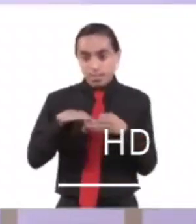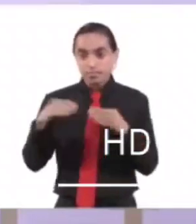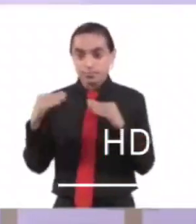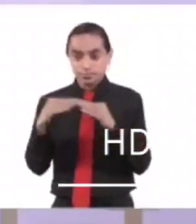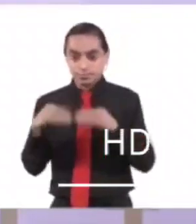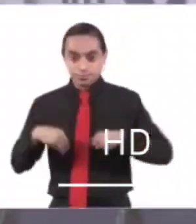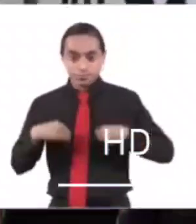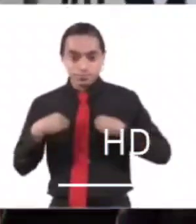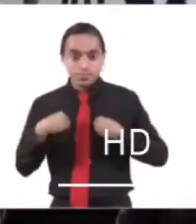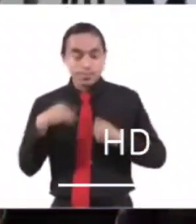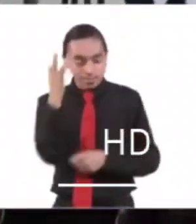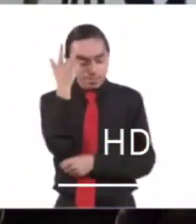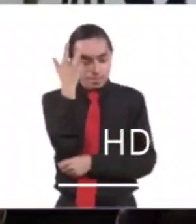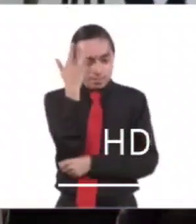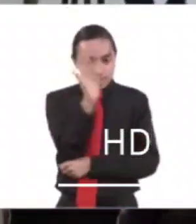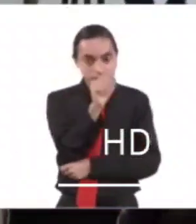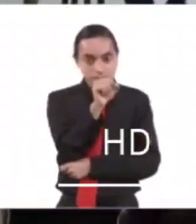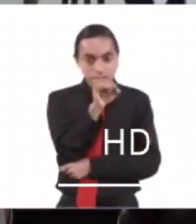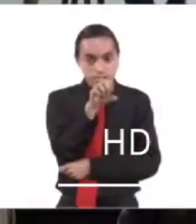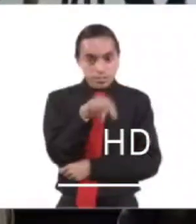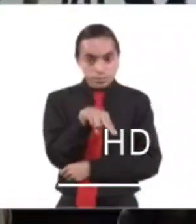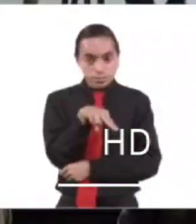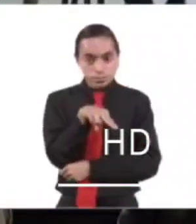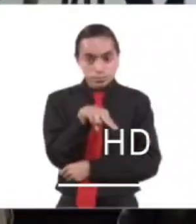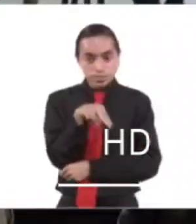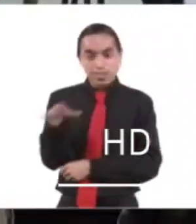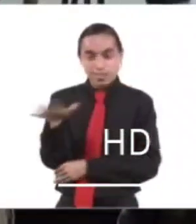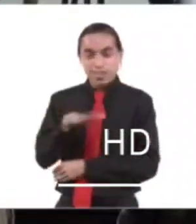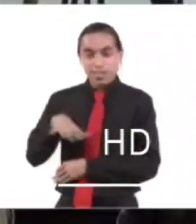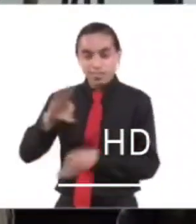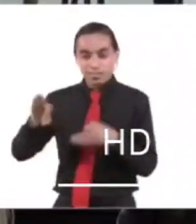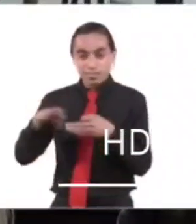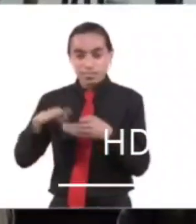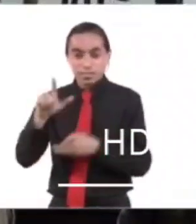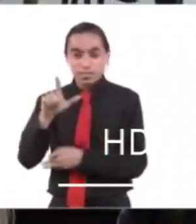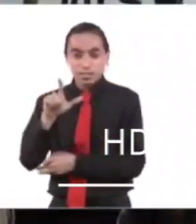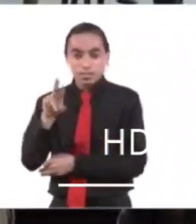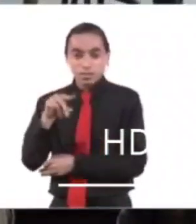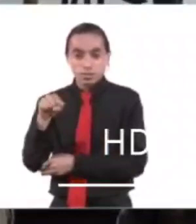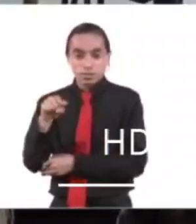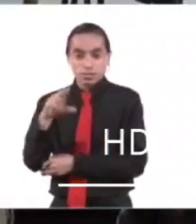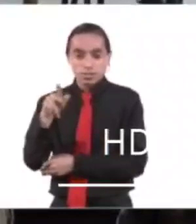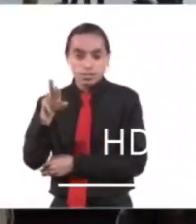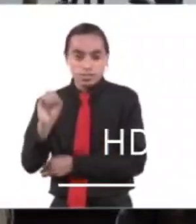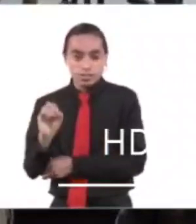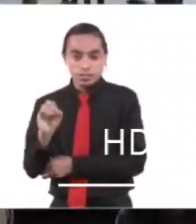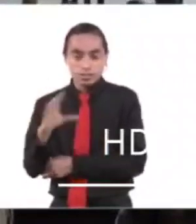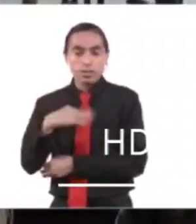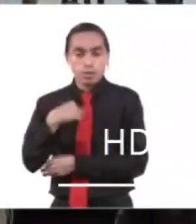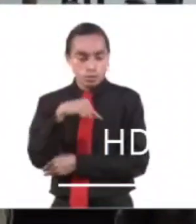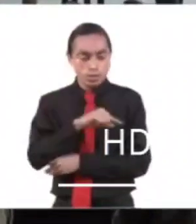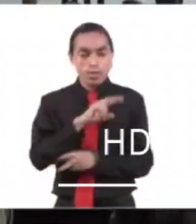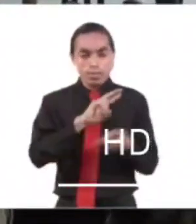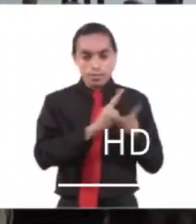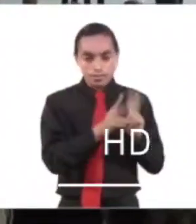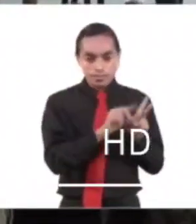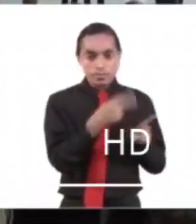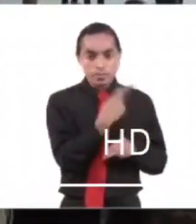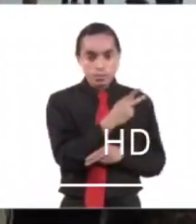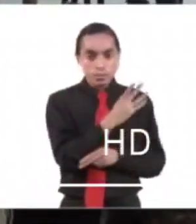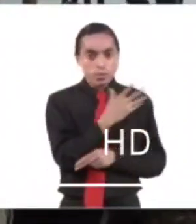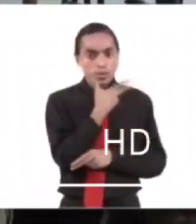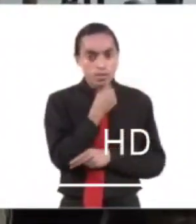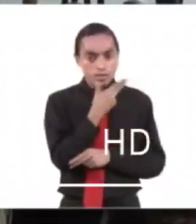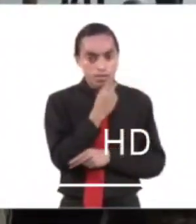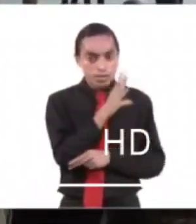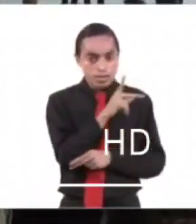Simón, en la Luz y Centenario. Y bueno, además de ser vecino de Carlos, pues,